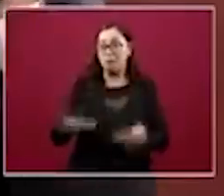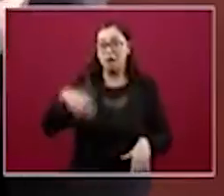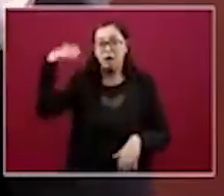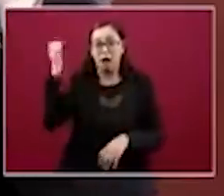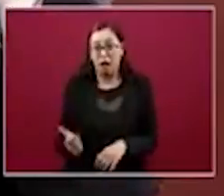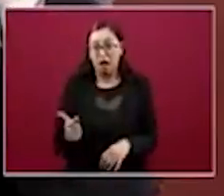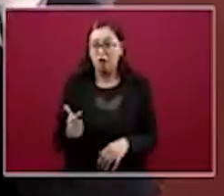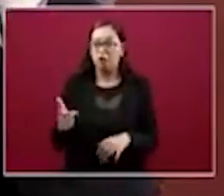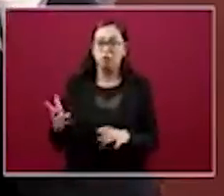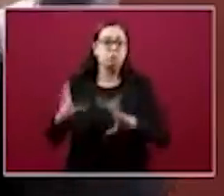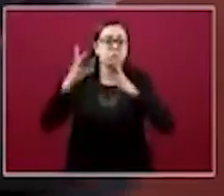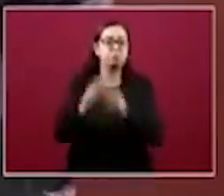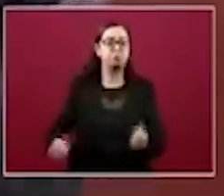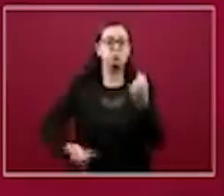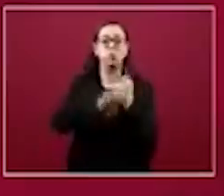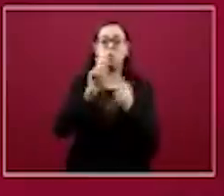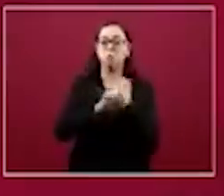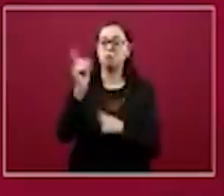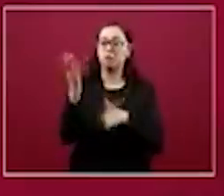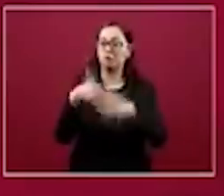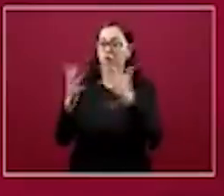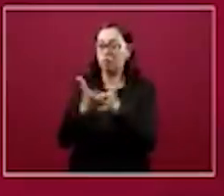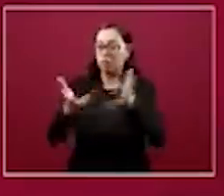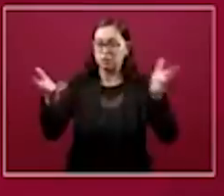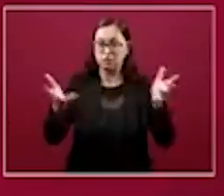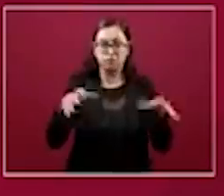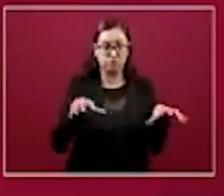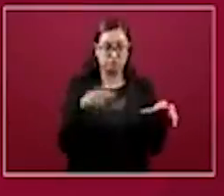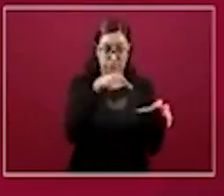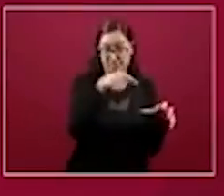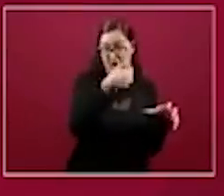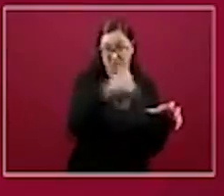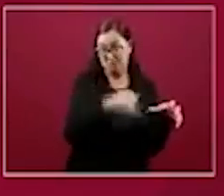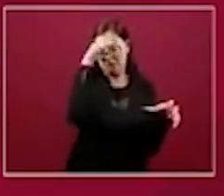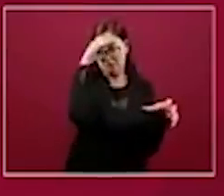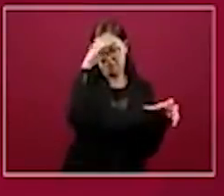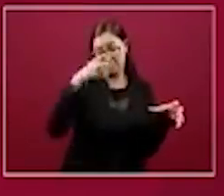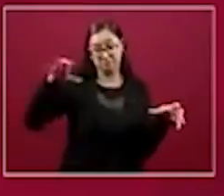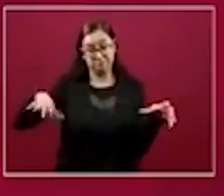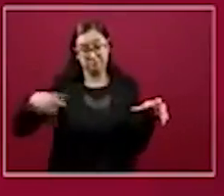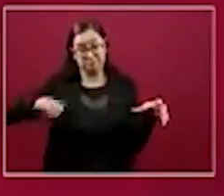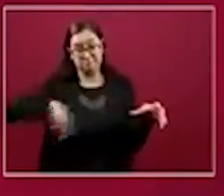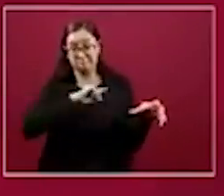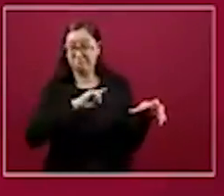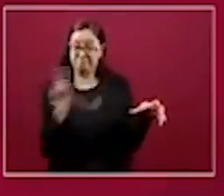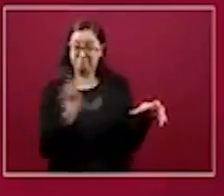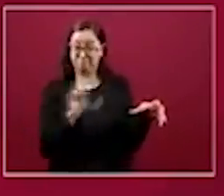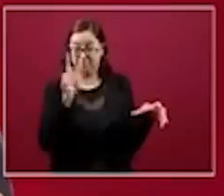mercado lo resuelve todo. Nosotros no estamos de acuerdo con eso. O sea, nosotros